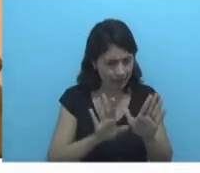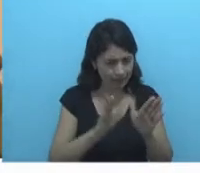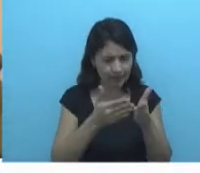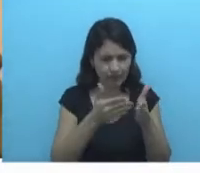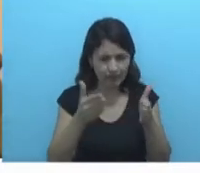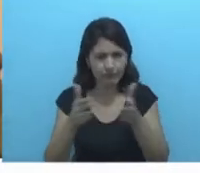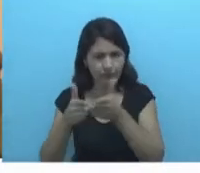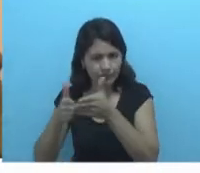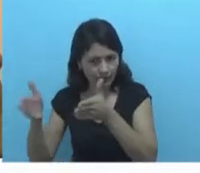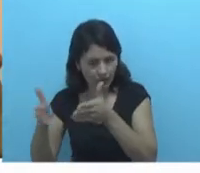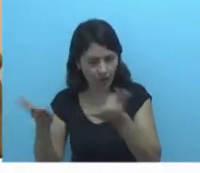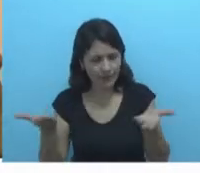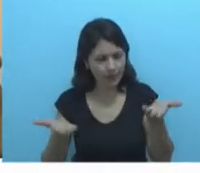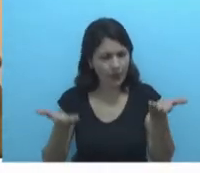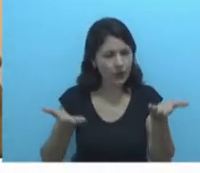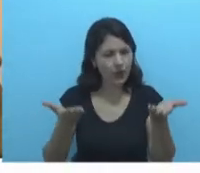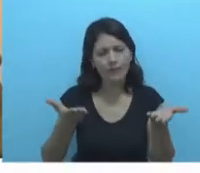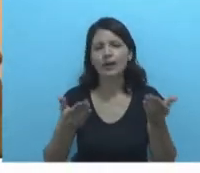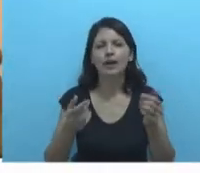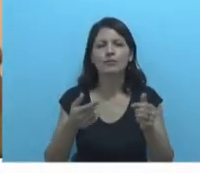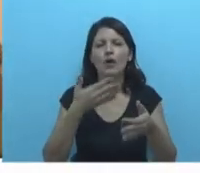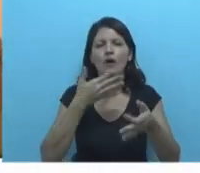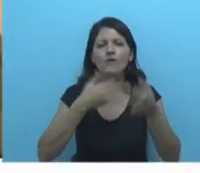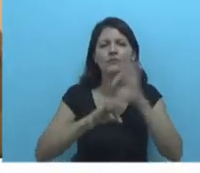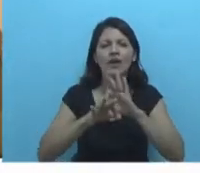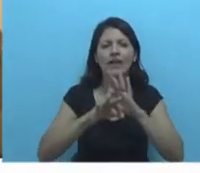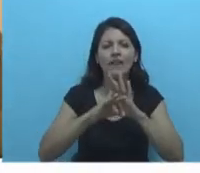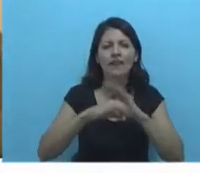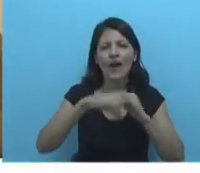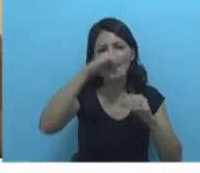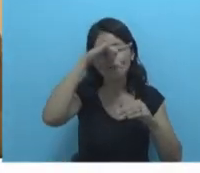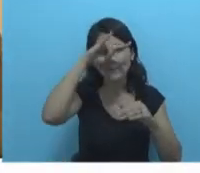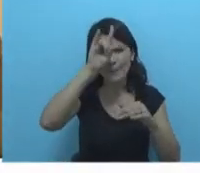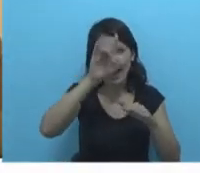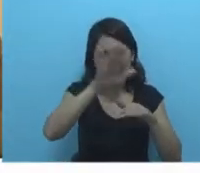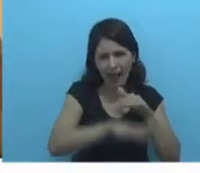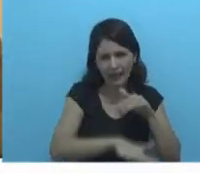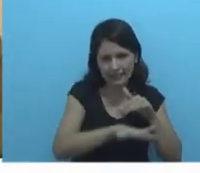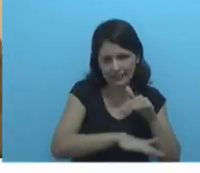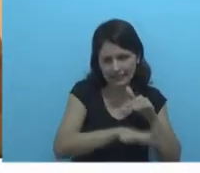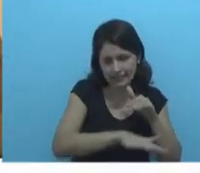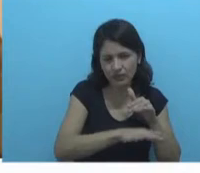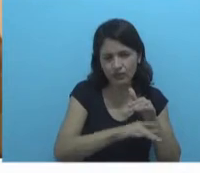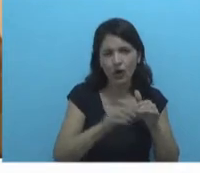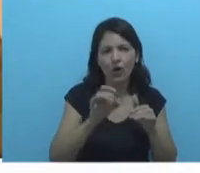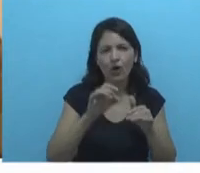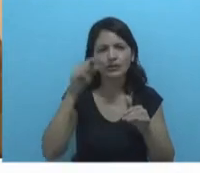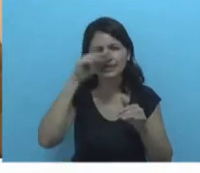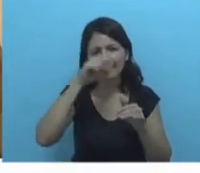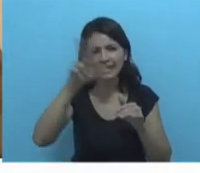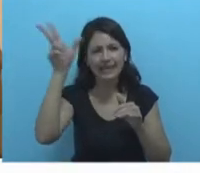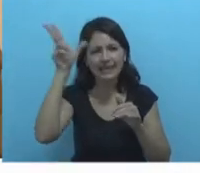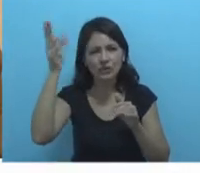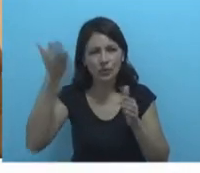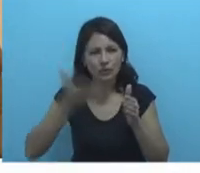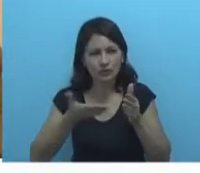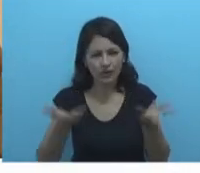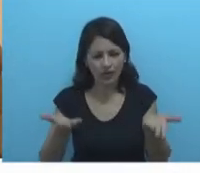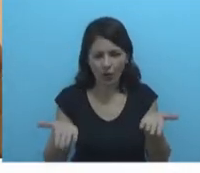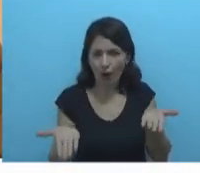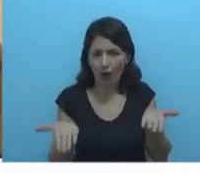78%. 78%. El aumento en dólares de la carne fue del